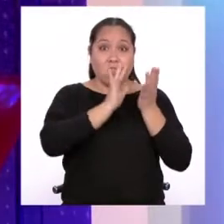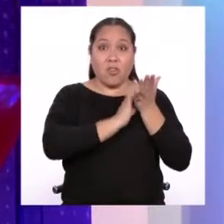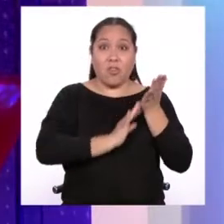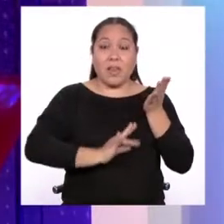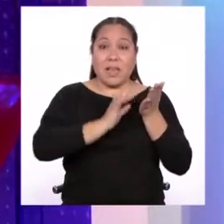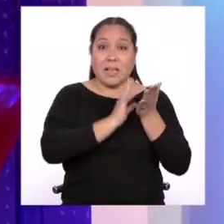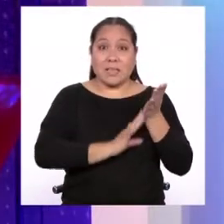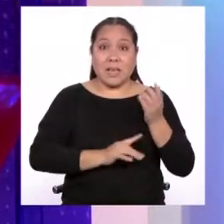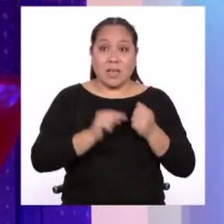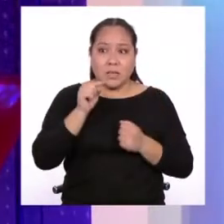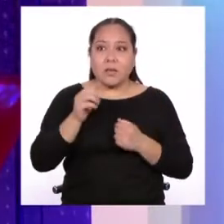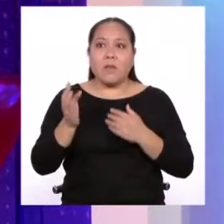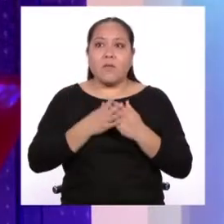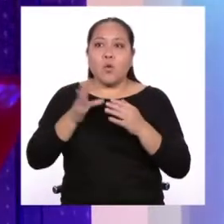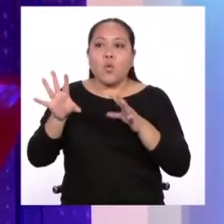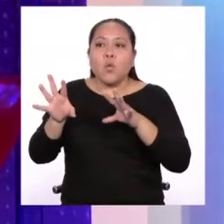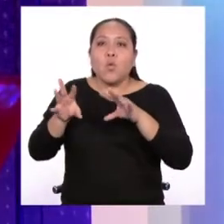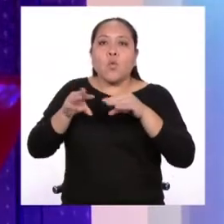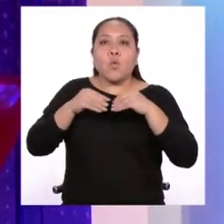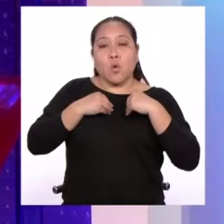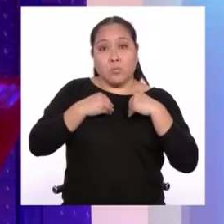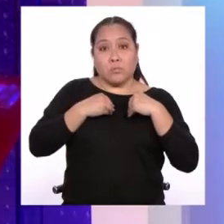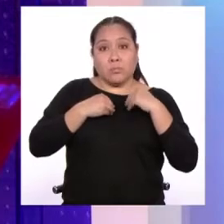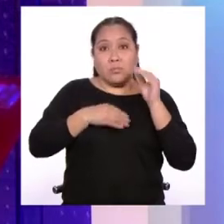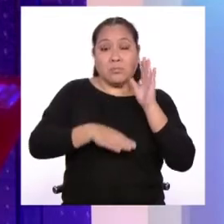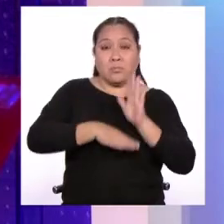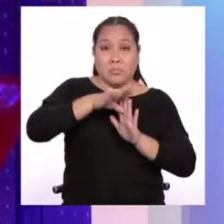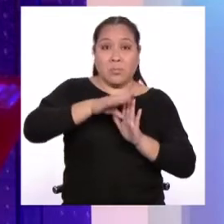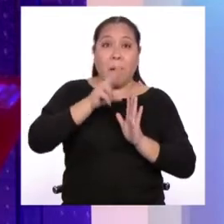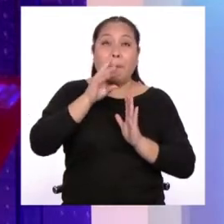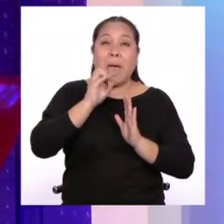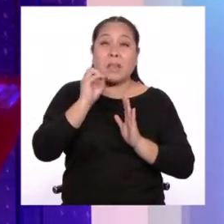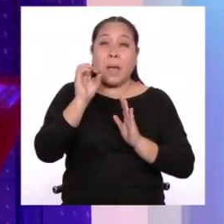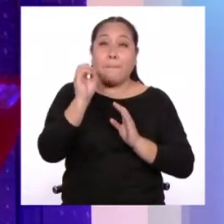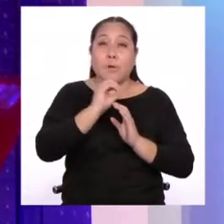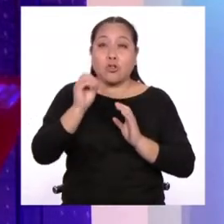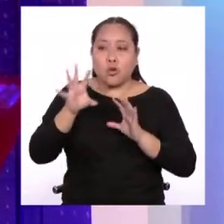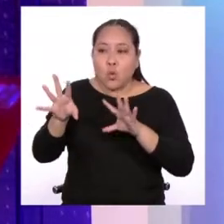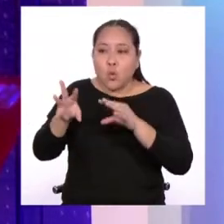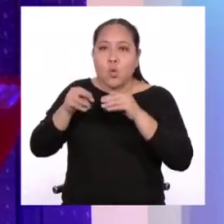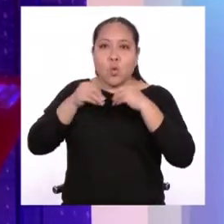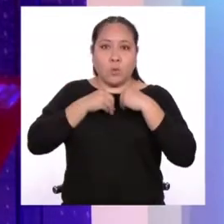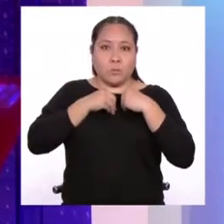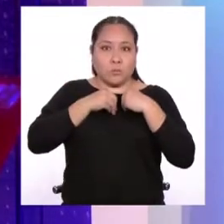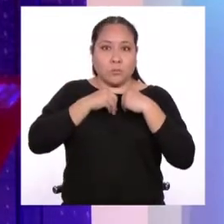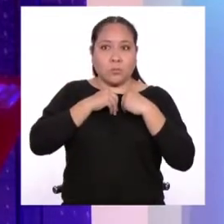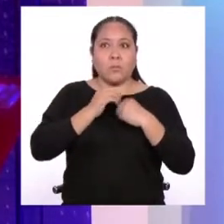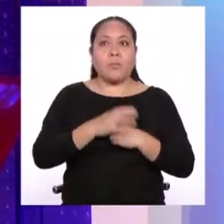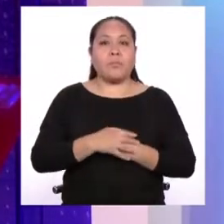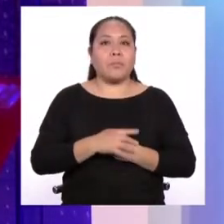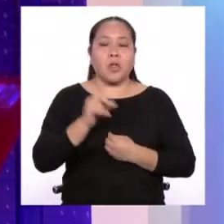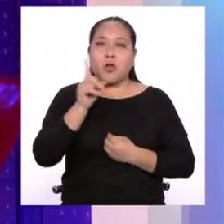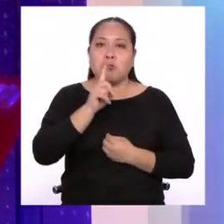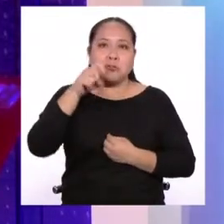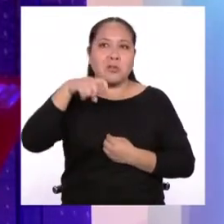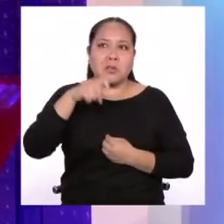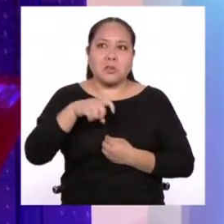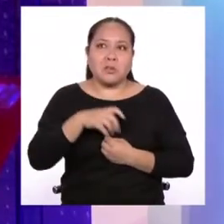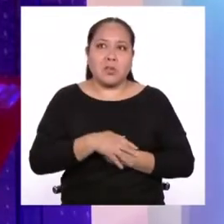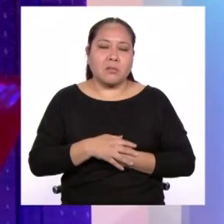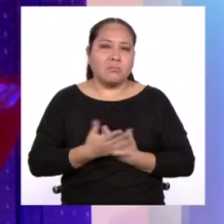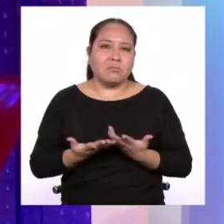nivel de absorción está por encima del 20%. No hay que tener cuidado con